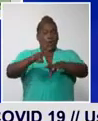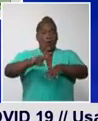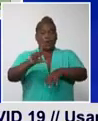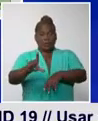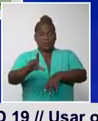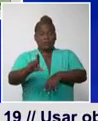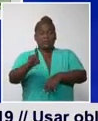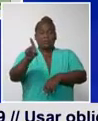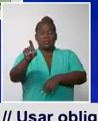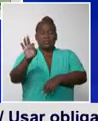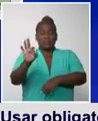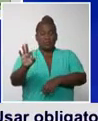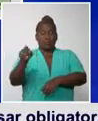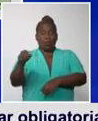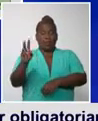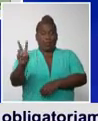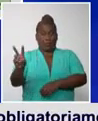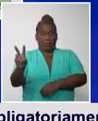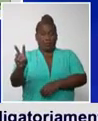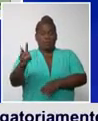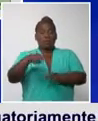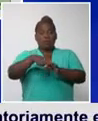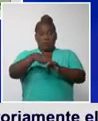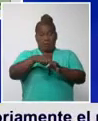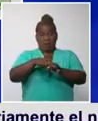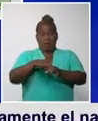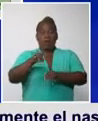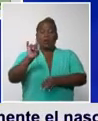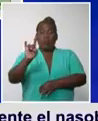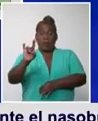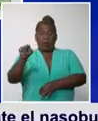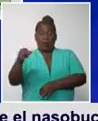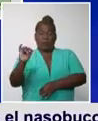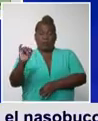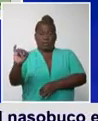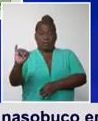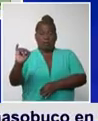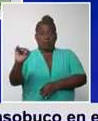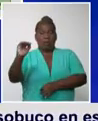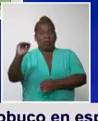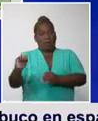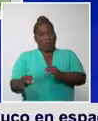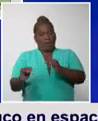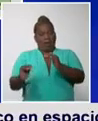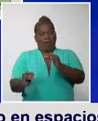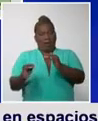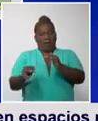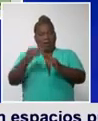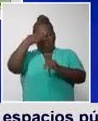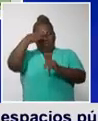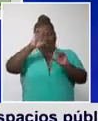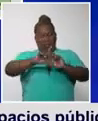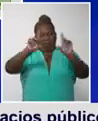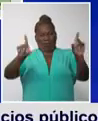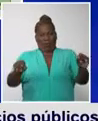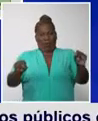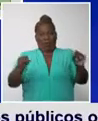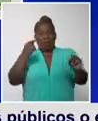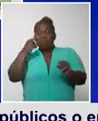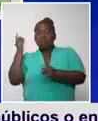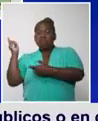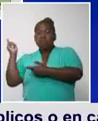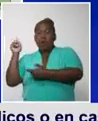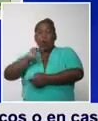y el municipio especial con 9,6, las tasas más bajas de nuestro país. Y ahí tienen ustedes la curva de